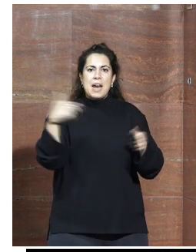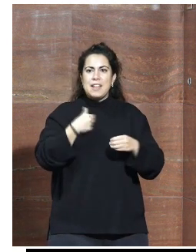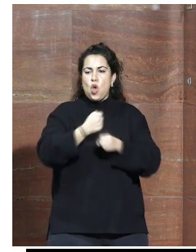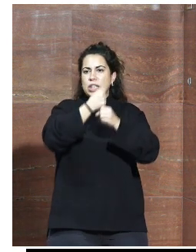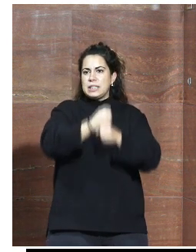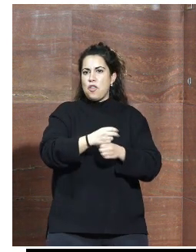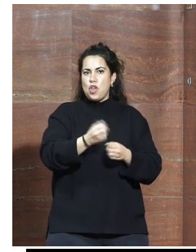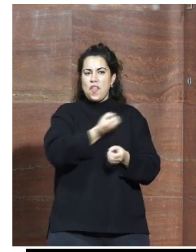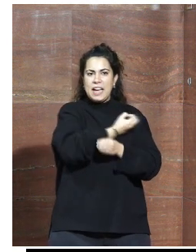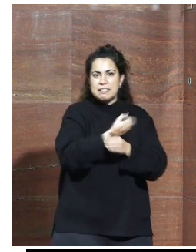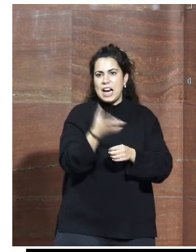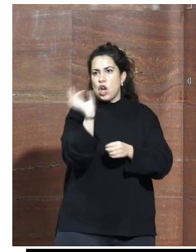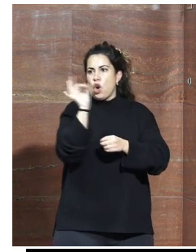intercambiador,